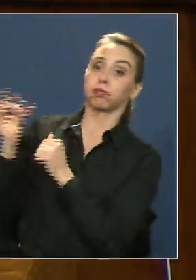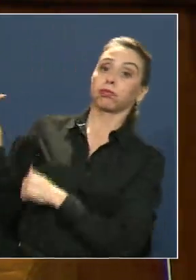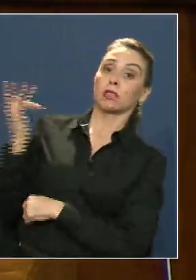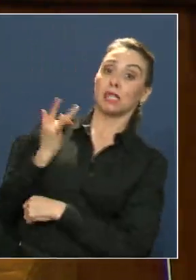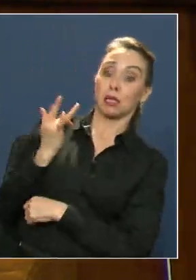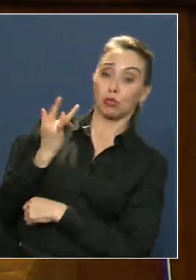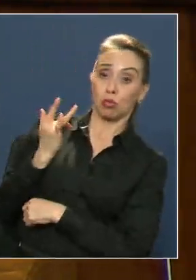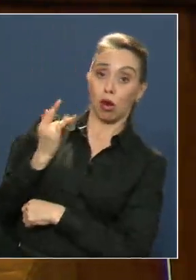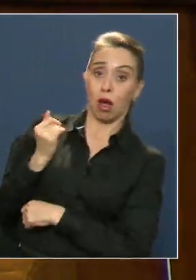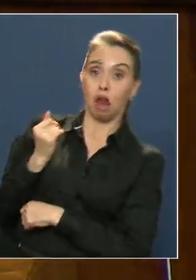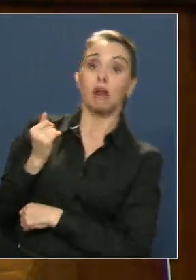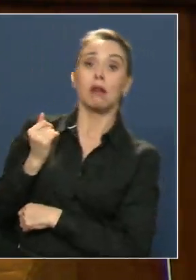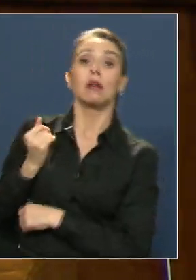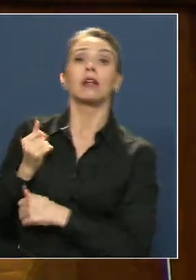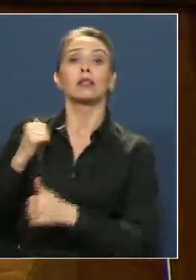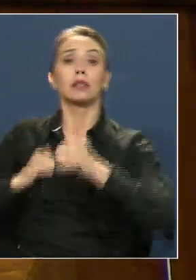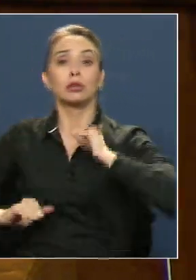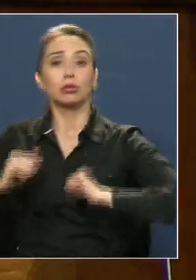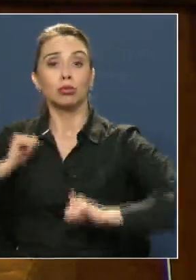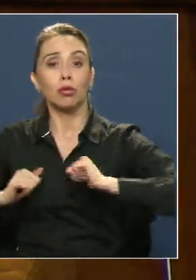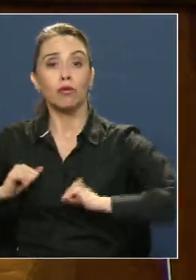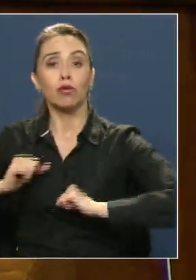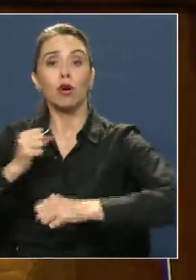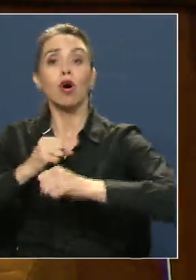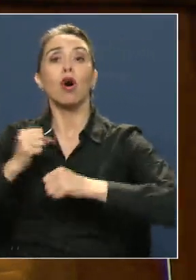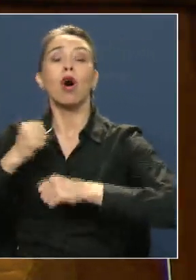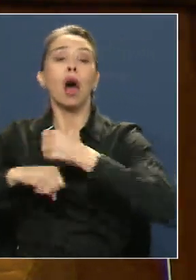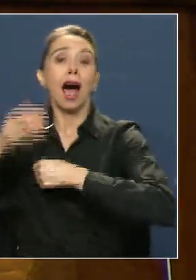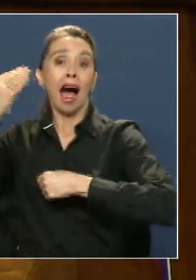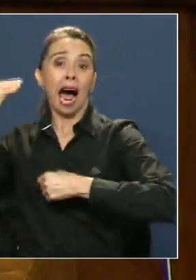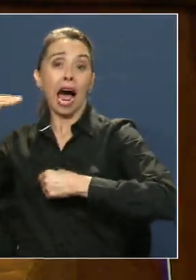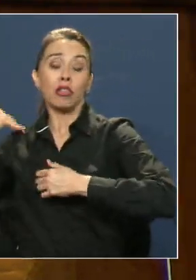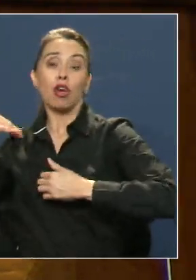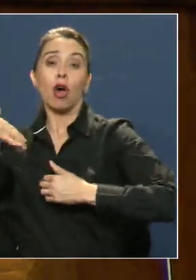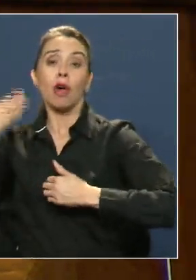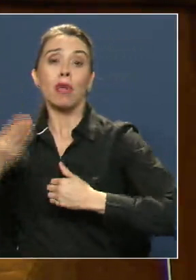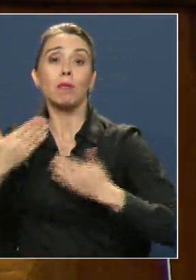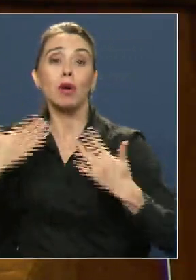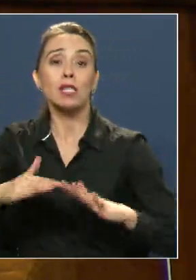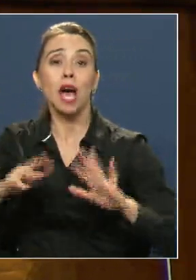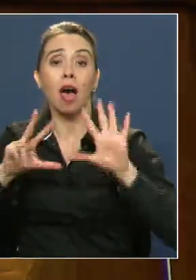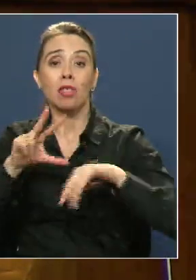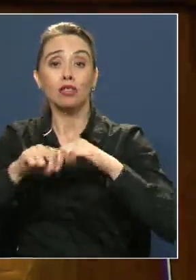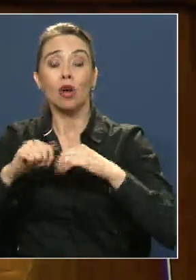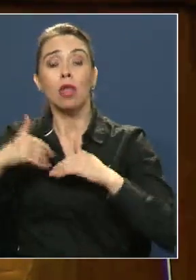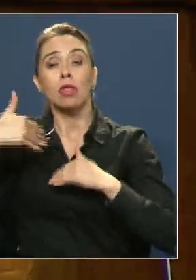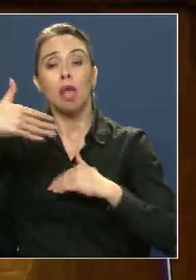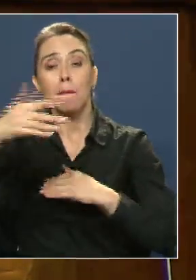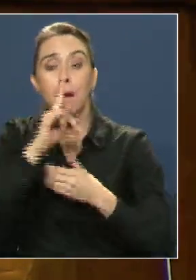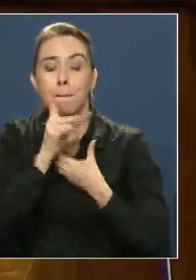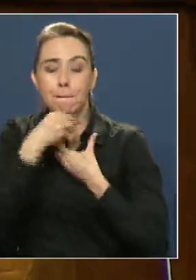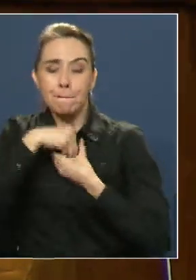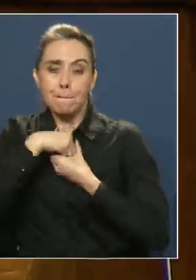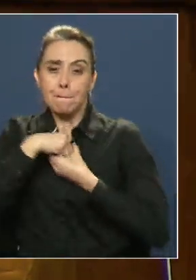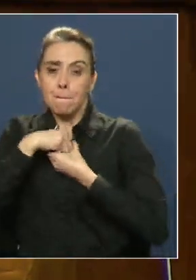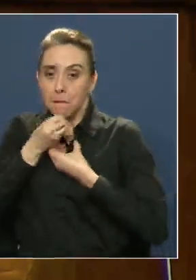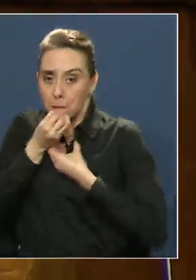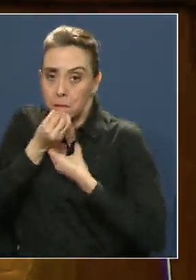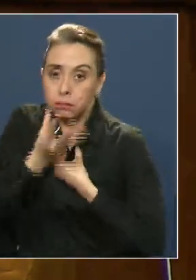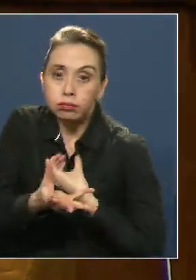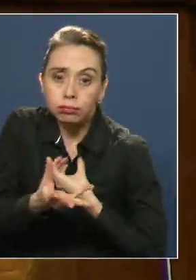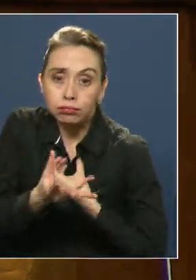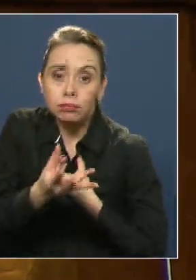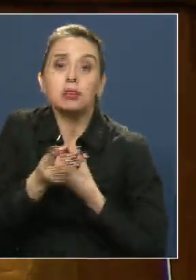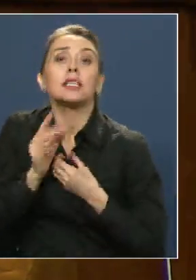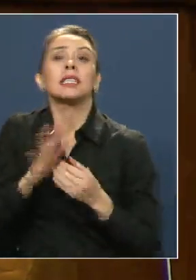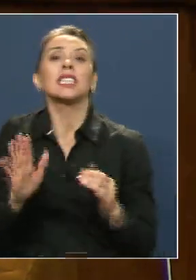sexual que padecieron muchos años después de haber alcanzado la mayoría de edad, encontrándose en todos estos